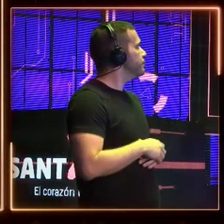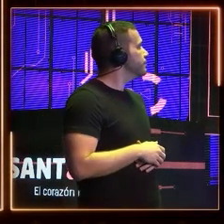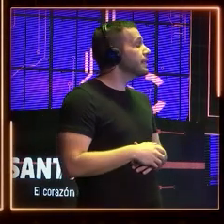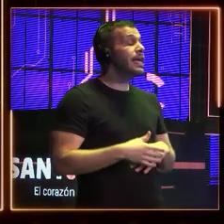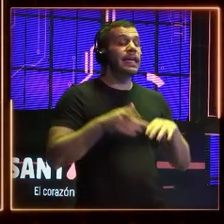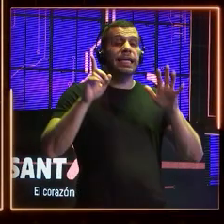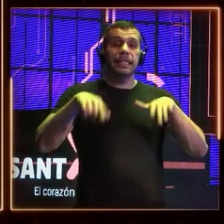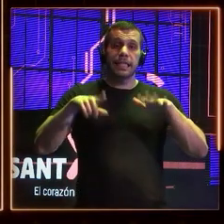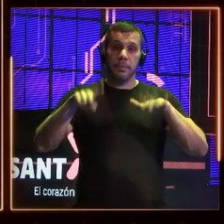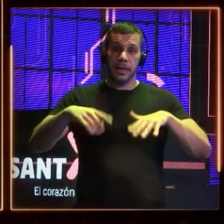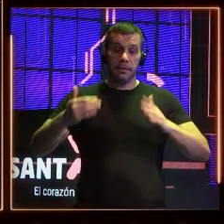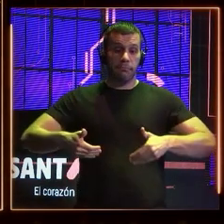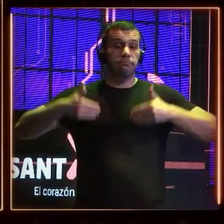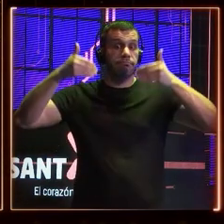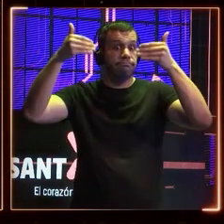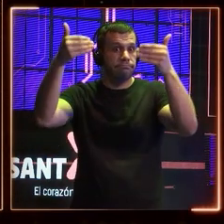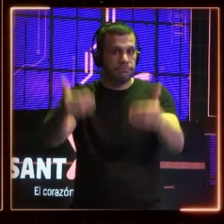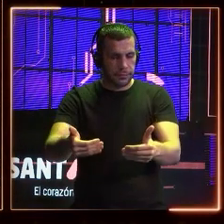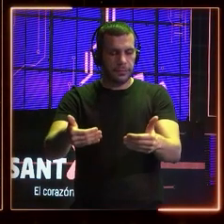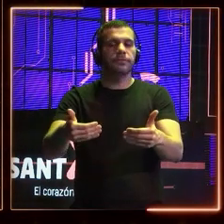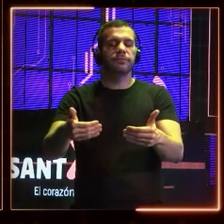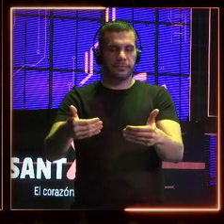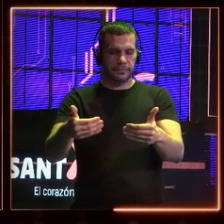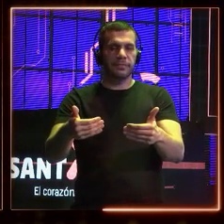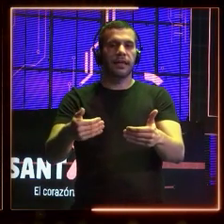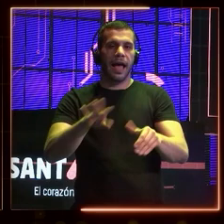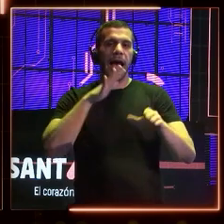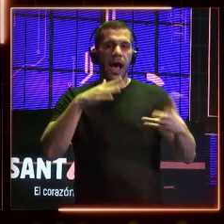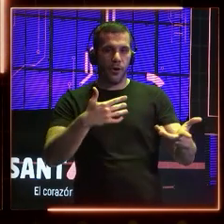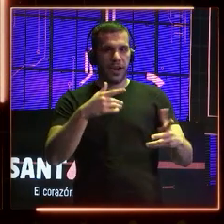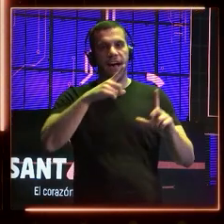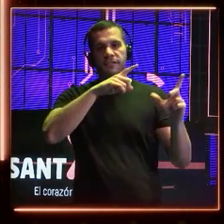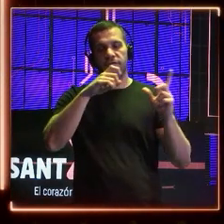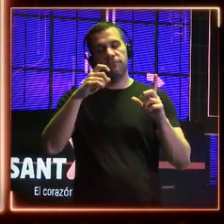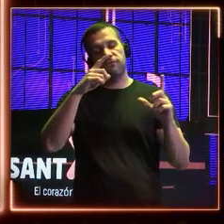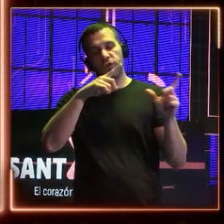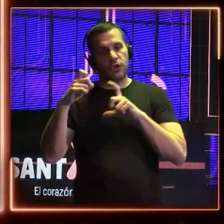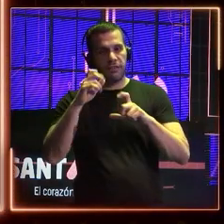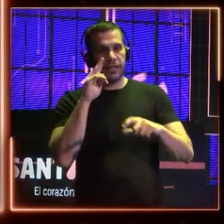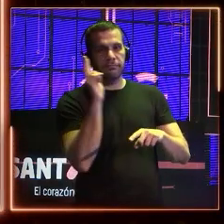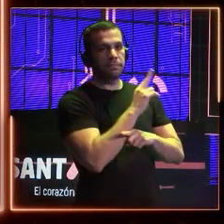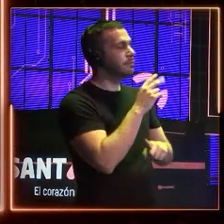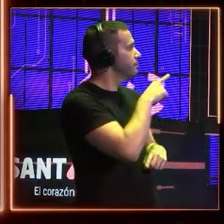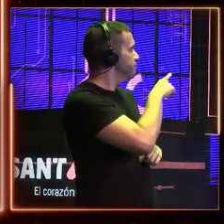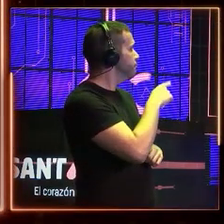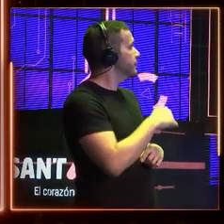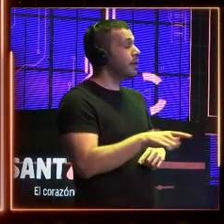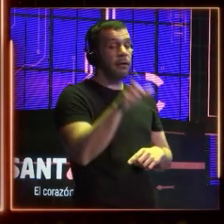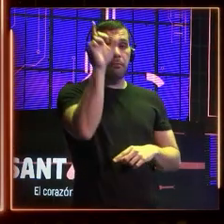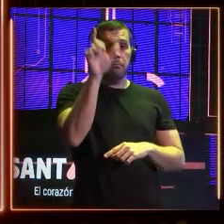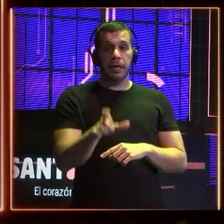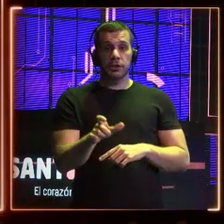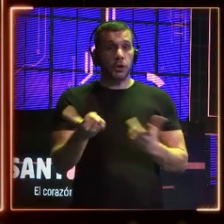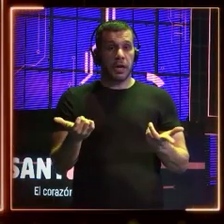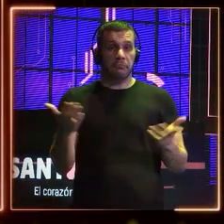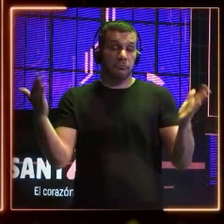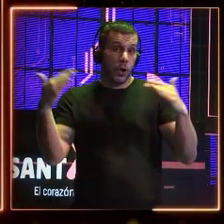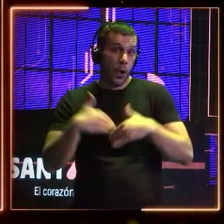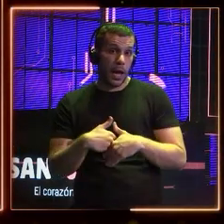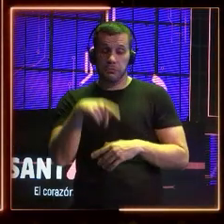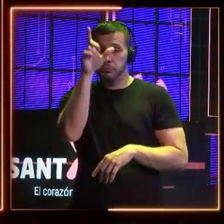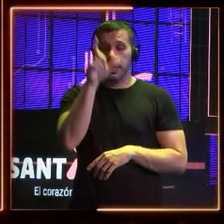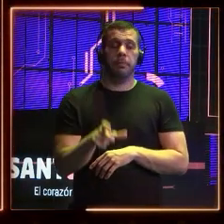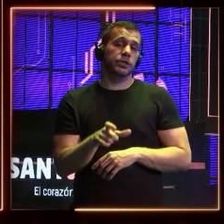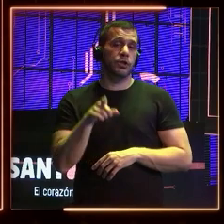más tarde la Inteligencia artificial es capaz de generar este tipo de fotografías esta persona no existe es una persona generada por Inteligencia